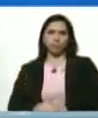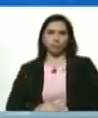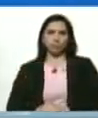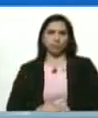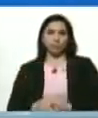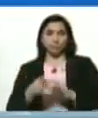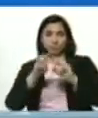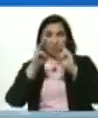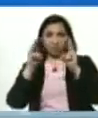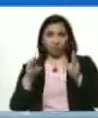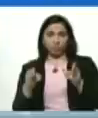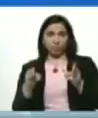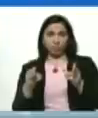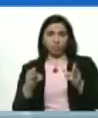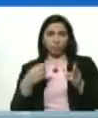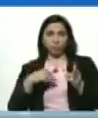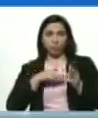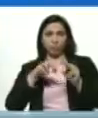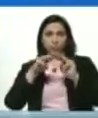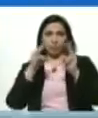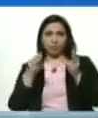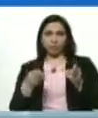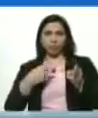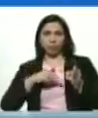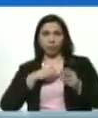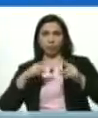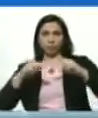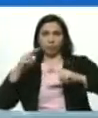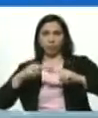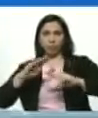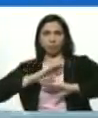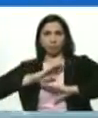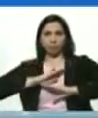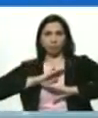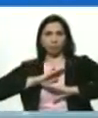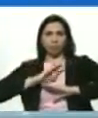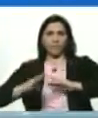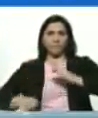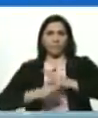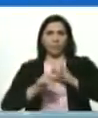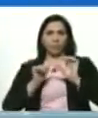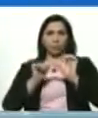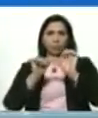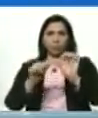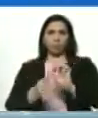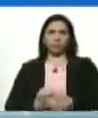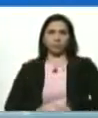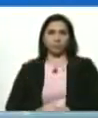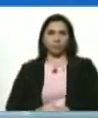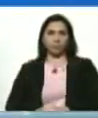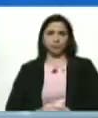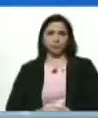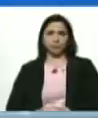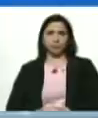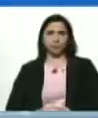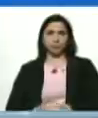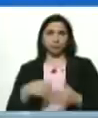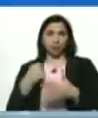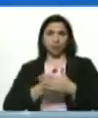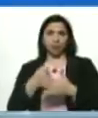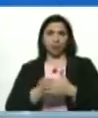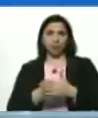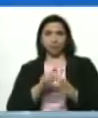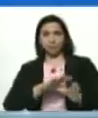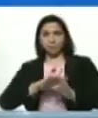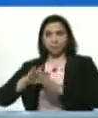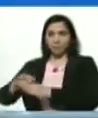que el método es nuestro método lo construimos nosotros y vamos a continuar esta batalla bueno pasamos